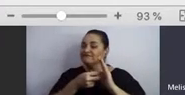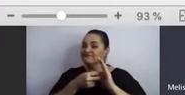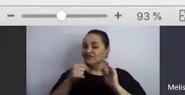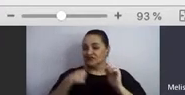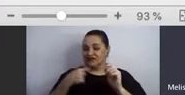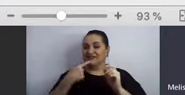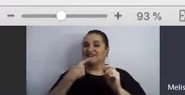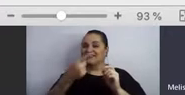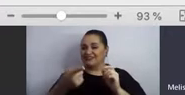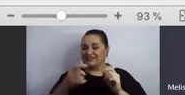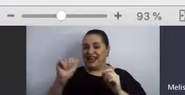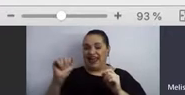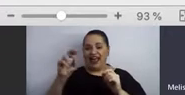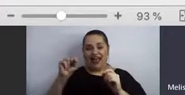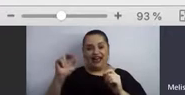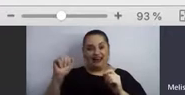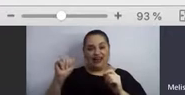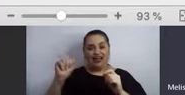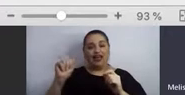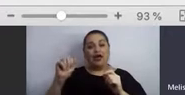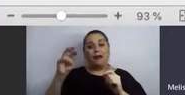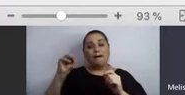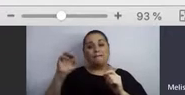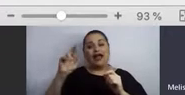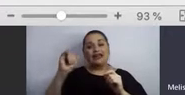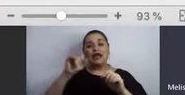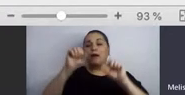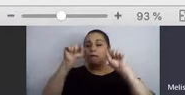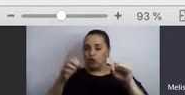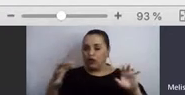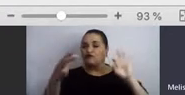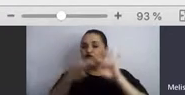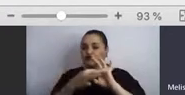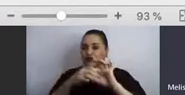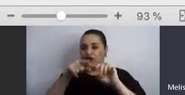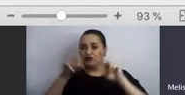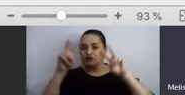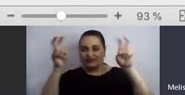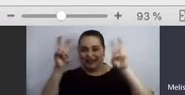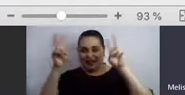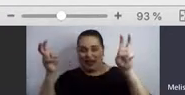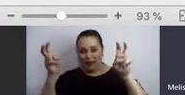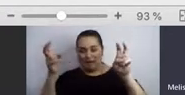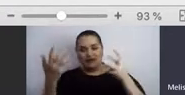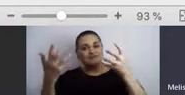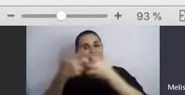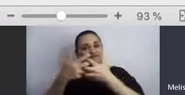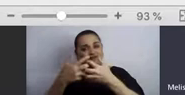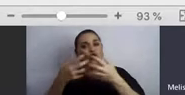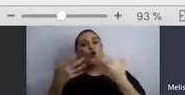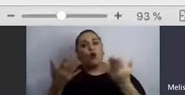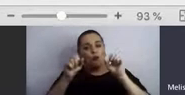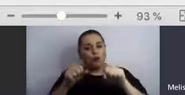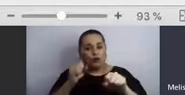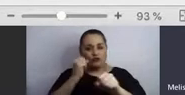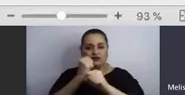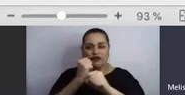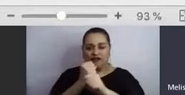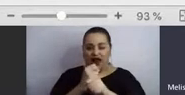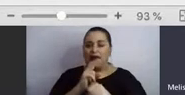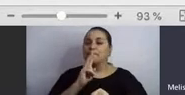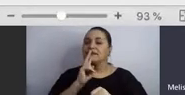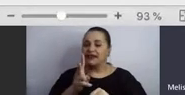mencionando doña Ana María, que la idea es poder fusionar estos temas y ver cómo podemos trabajar en una